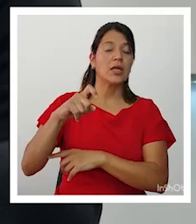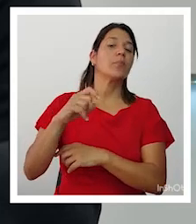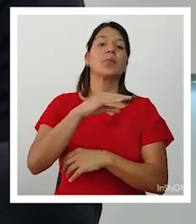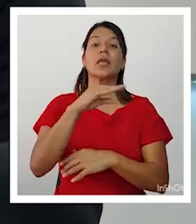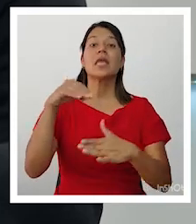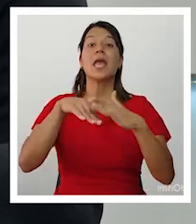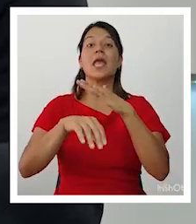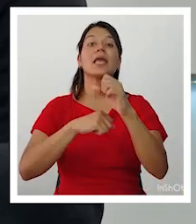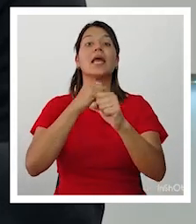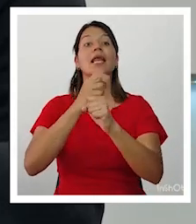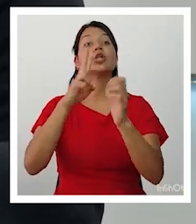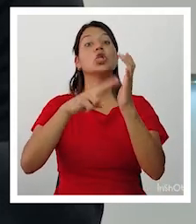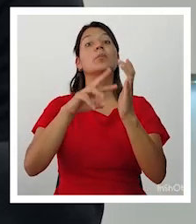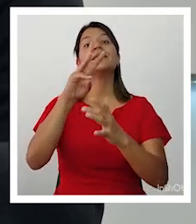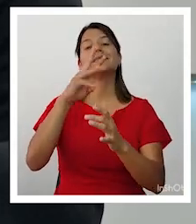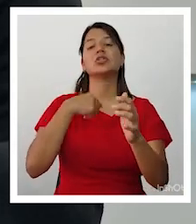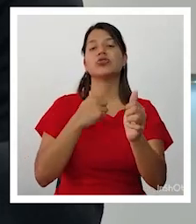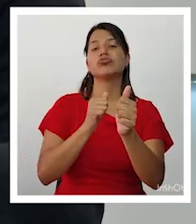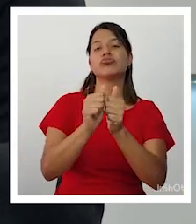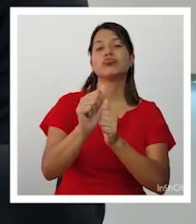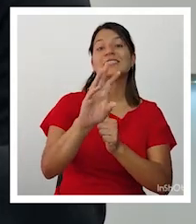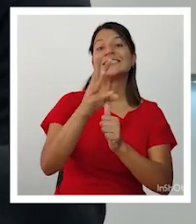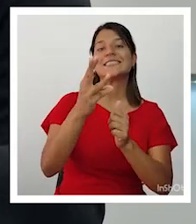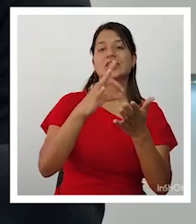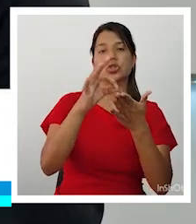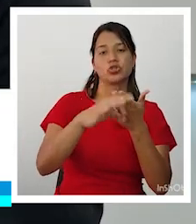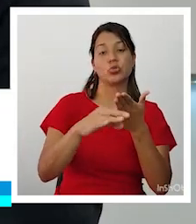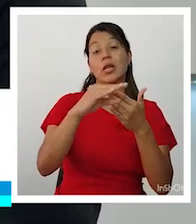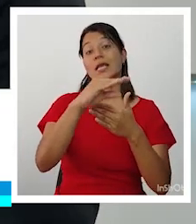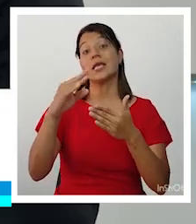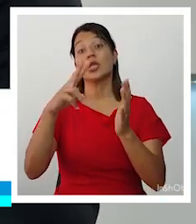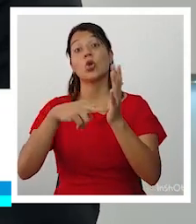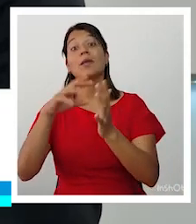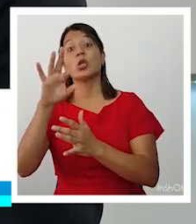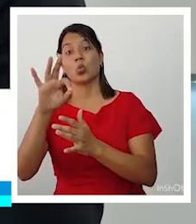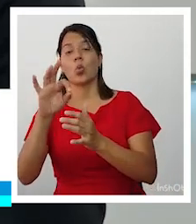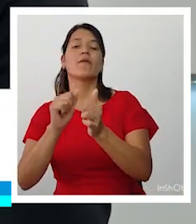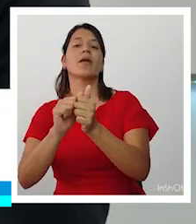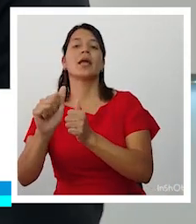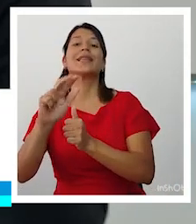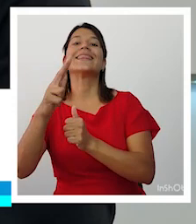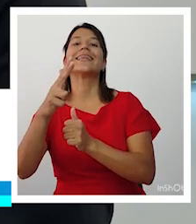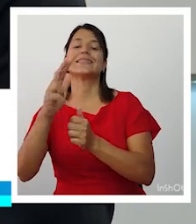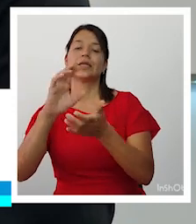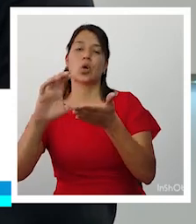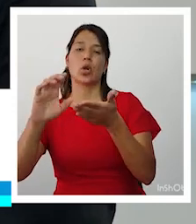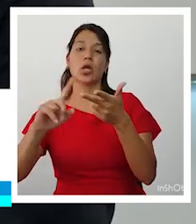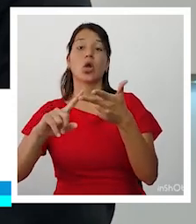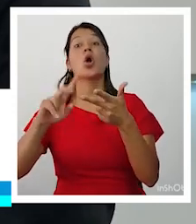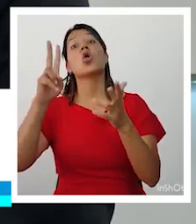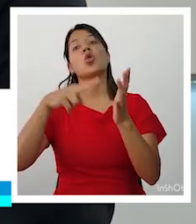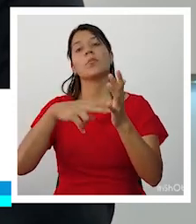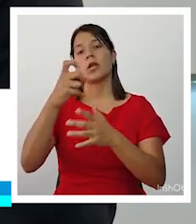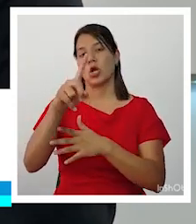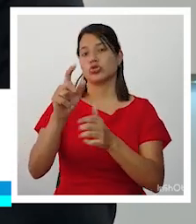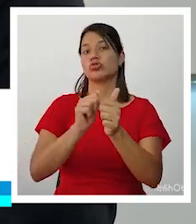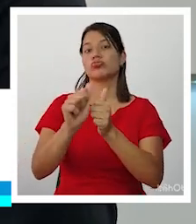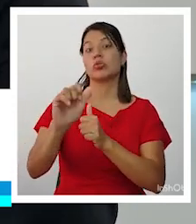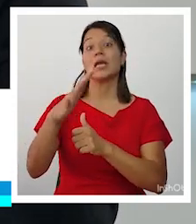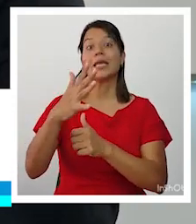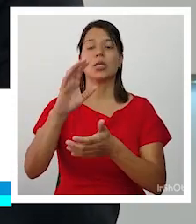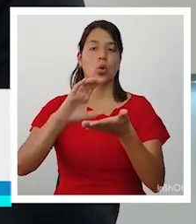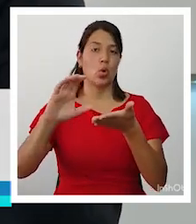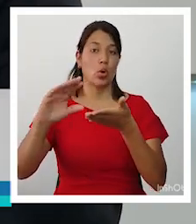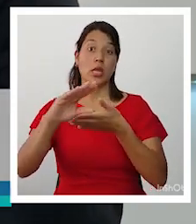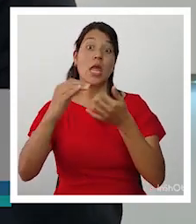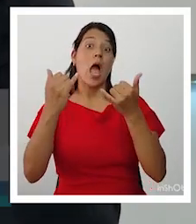gradué de sexto grado, y en el 2009 noveno, y como te dije, en el 2011 ya de quinto año, y ahora